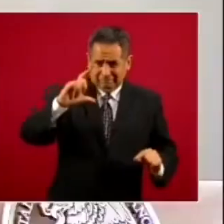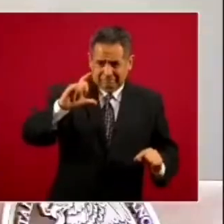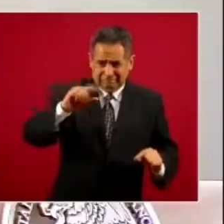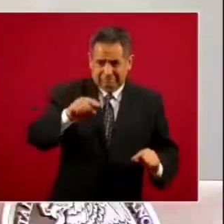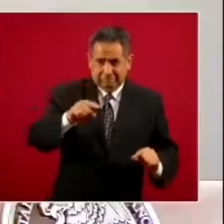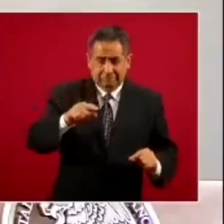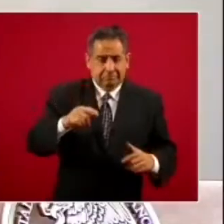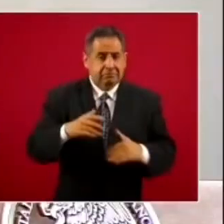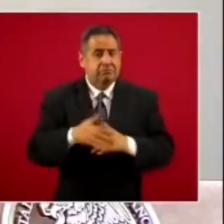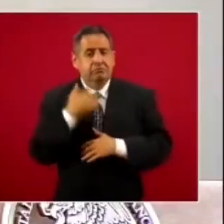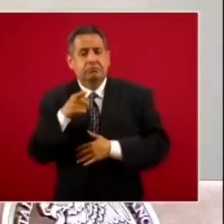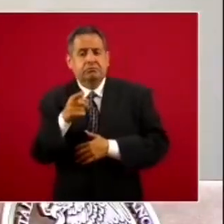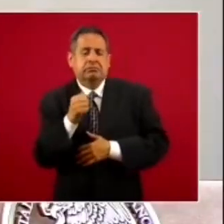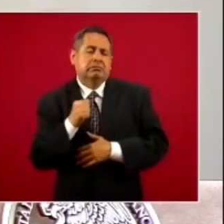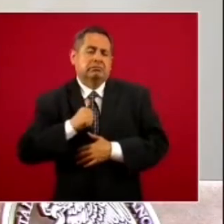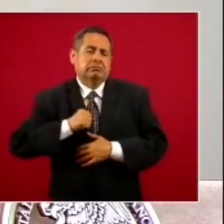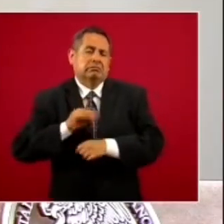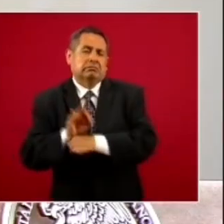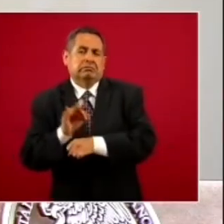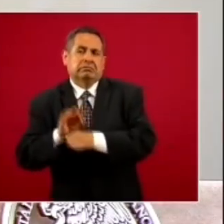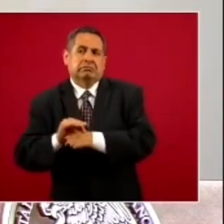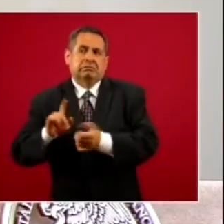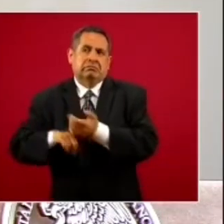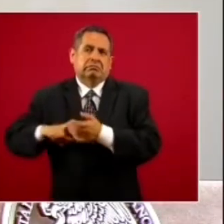¿Nada más porque tiene influencias?